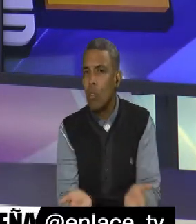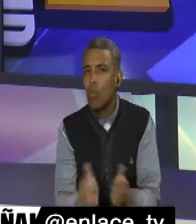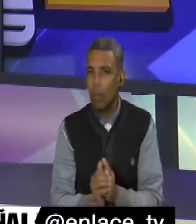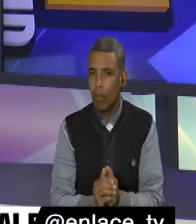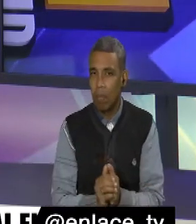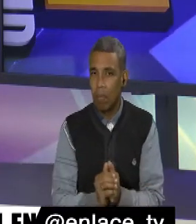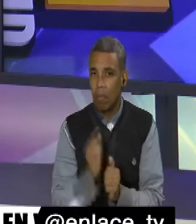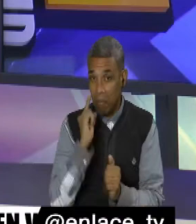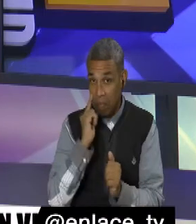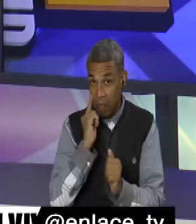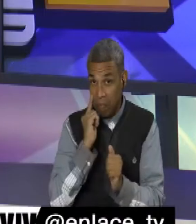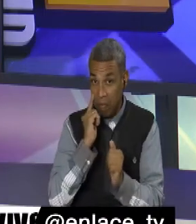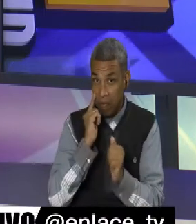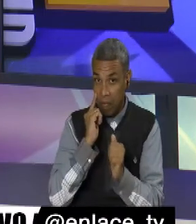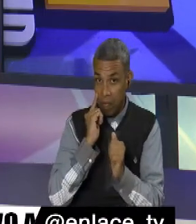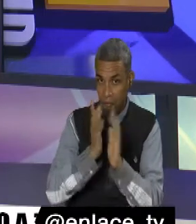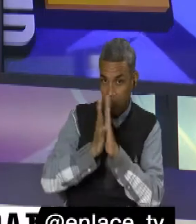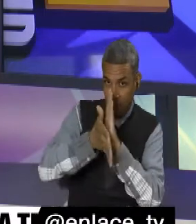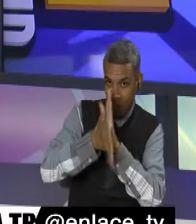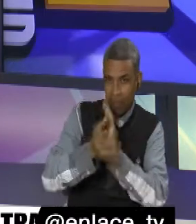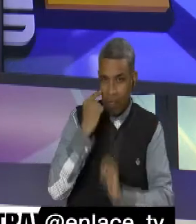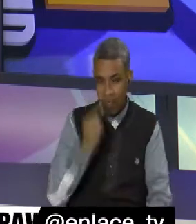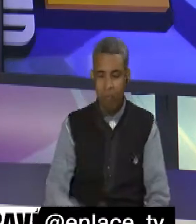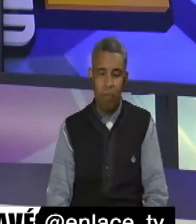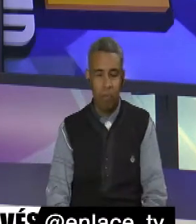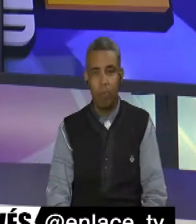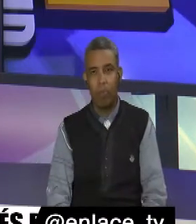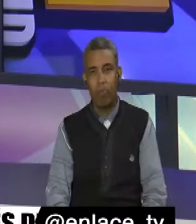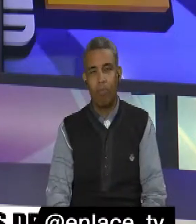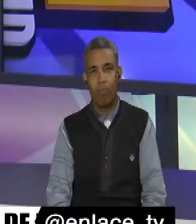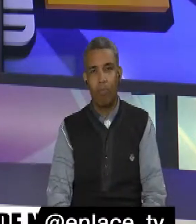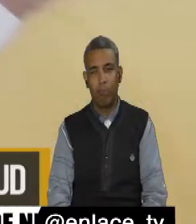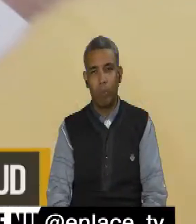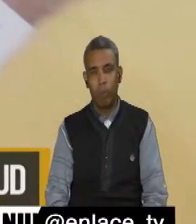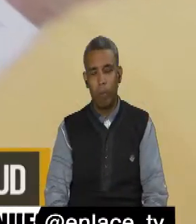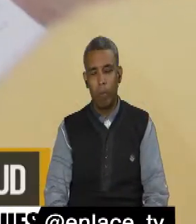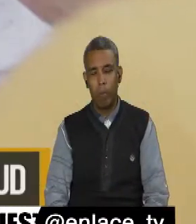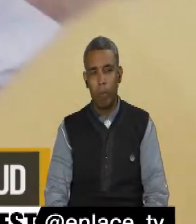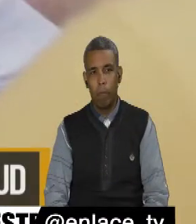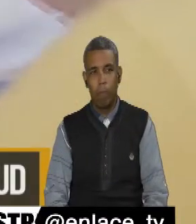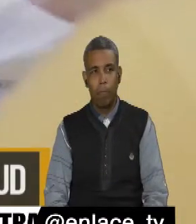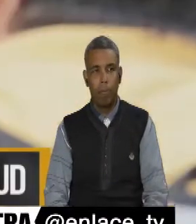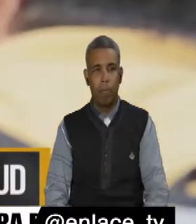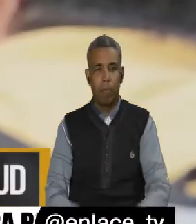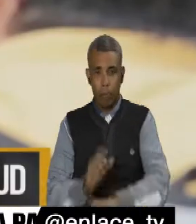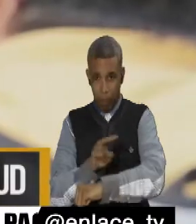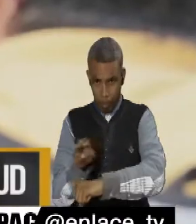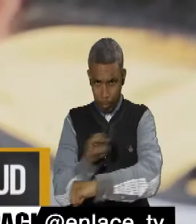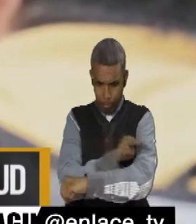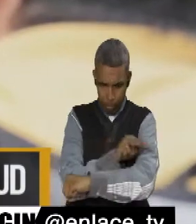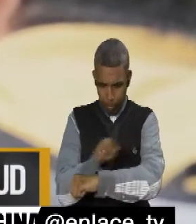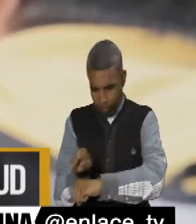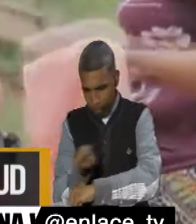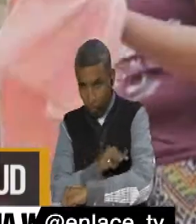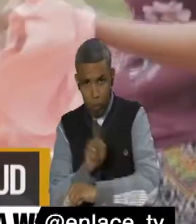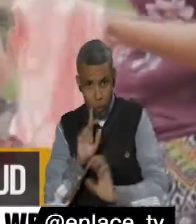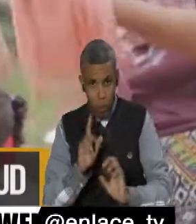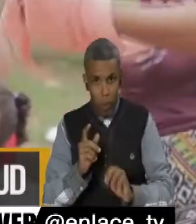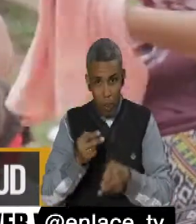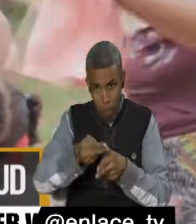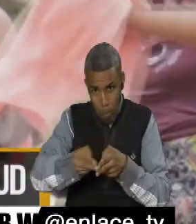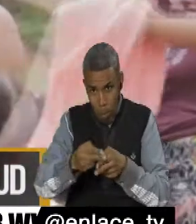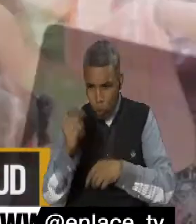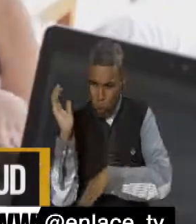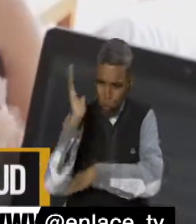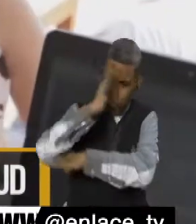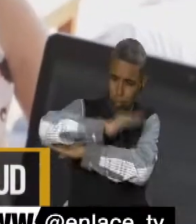serán dados a conocer a la Superintendencia Nacional de Salud. La Personería Municipal realizará un importante evento por la salud